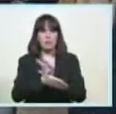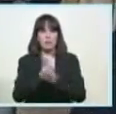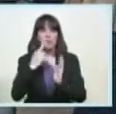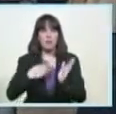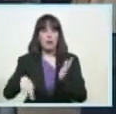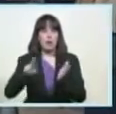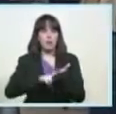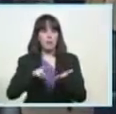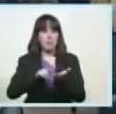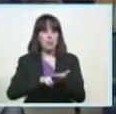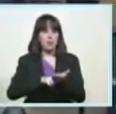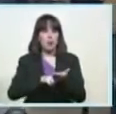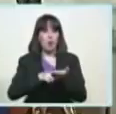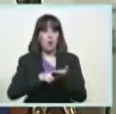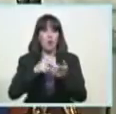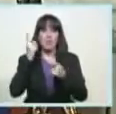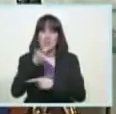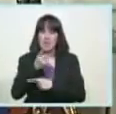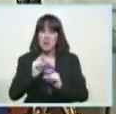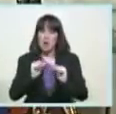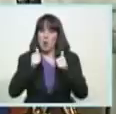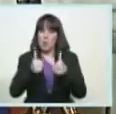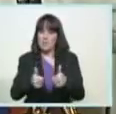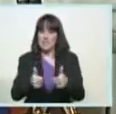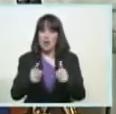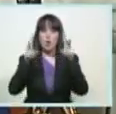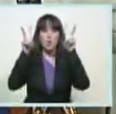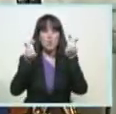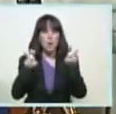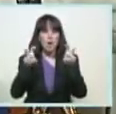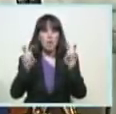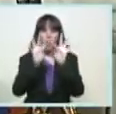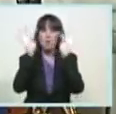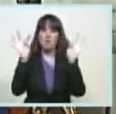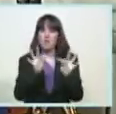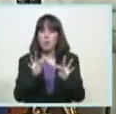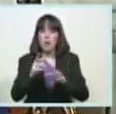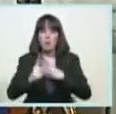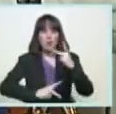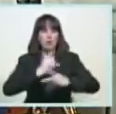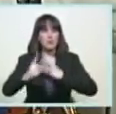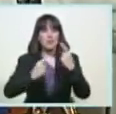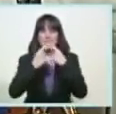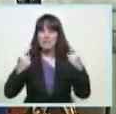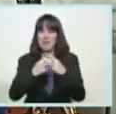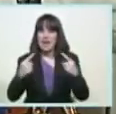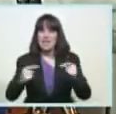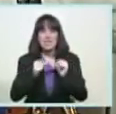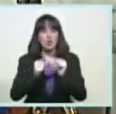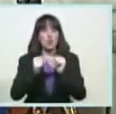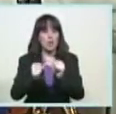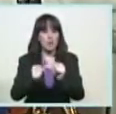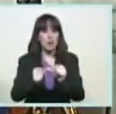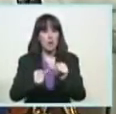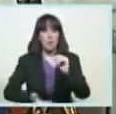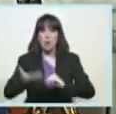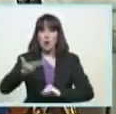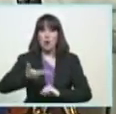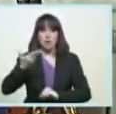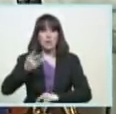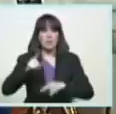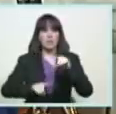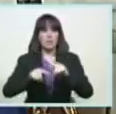necesita nacer definitivamente el modelo económico productivo diversificado y sostenible de la revolución